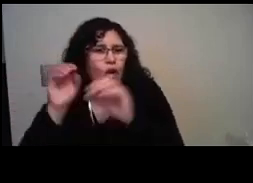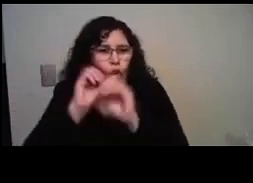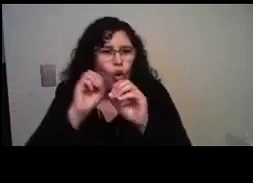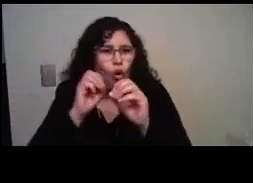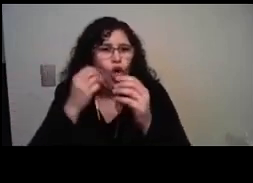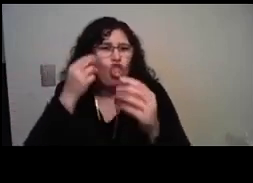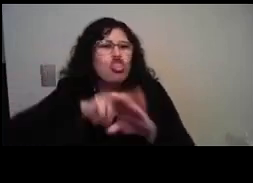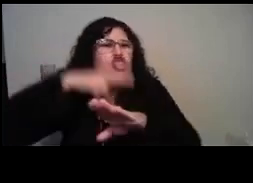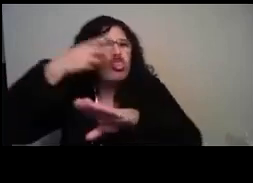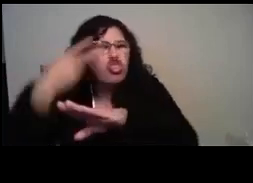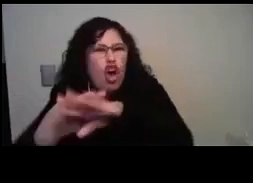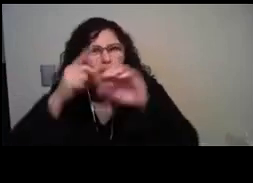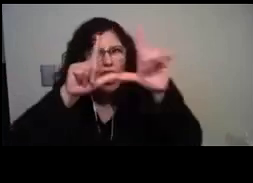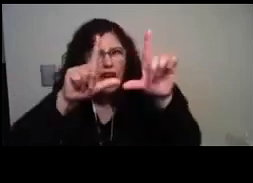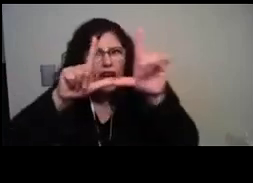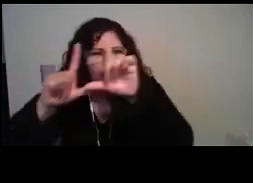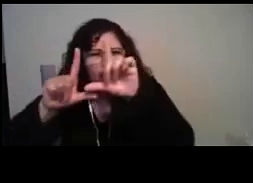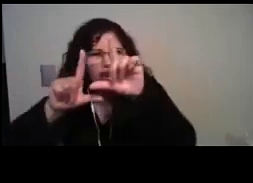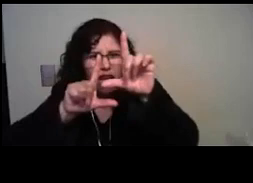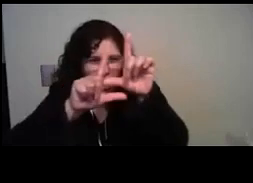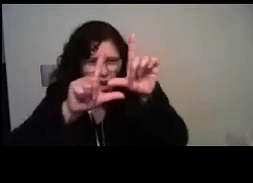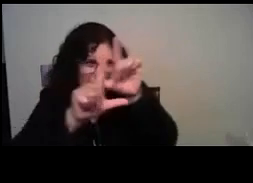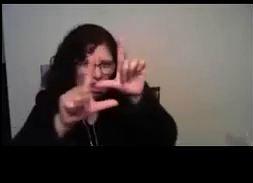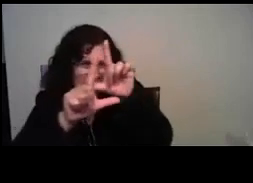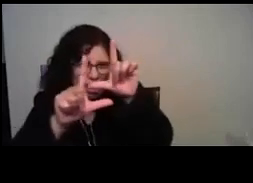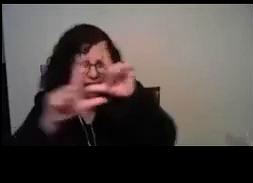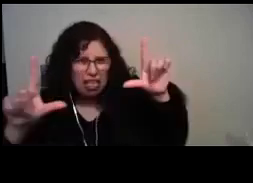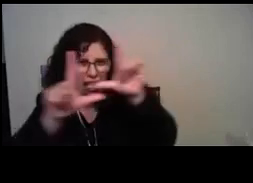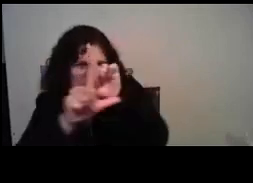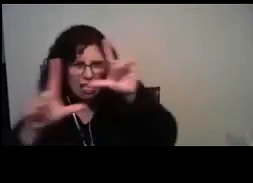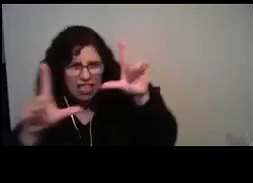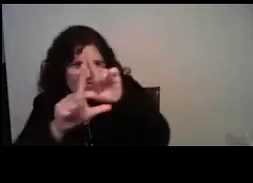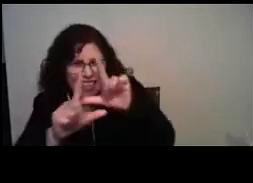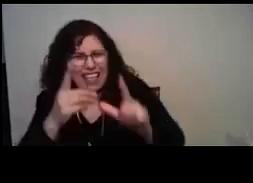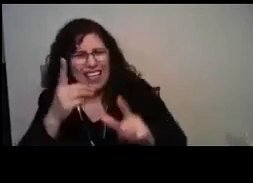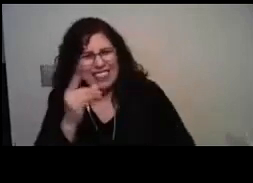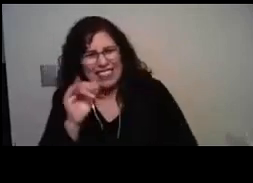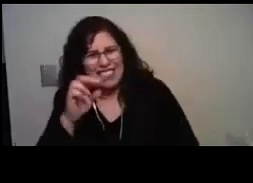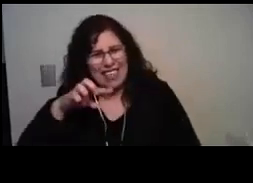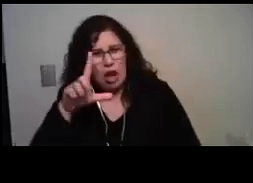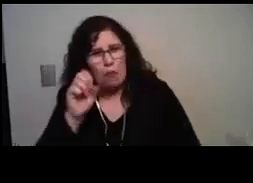¿ya? Que clínicamente eso se llama se conoce como diplopía, ¿ok?